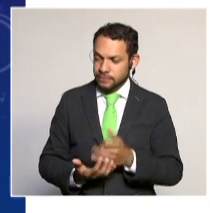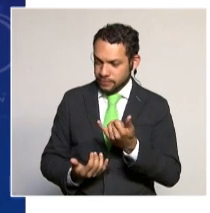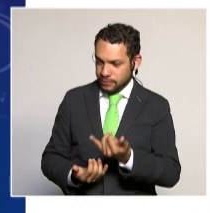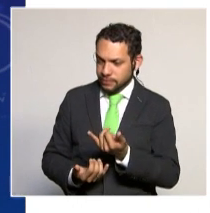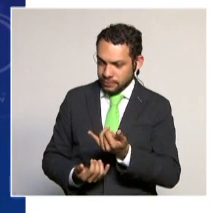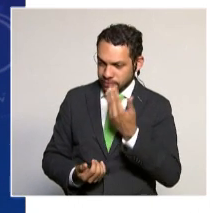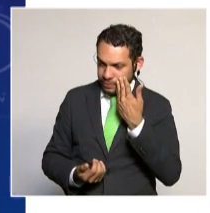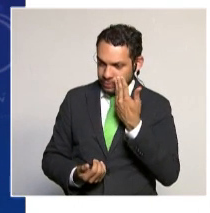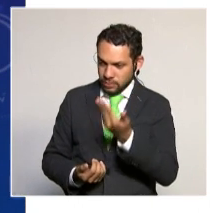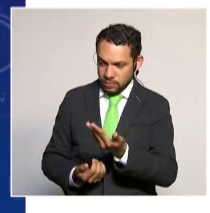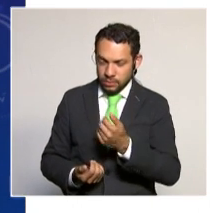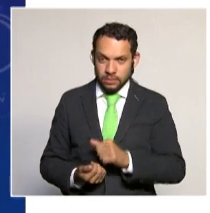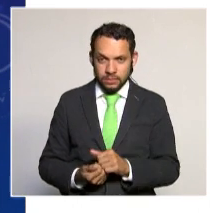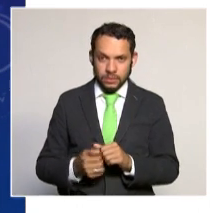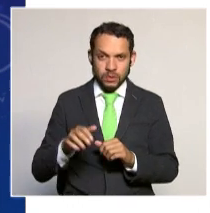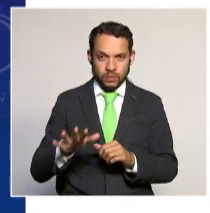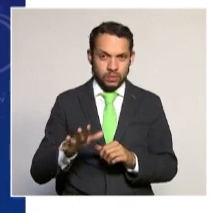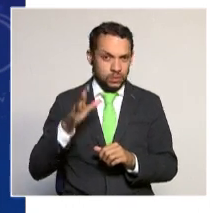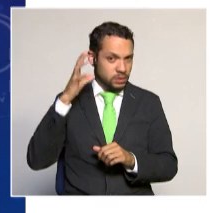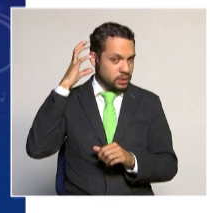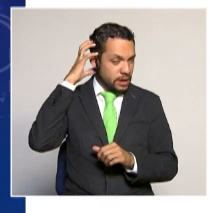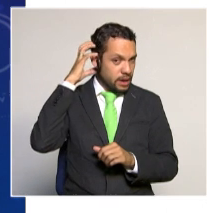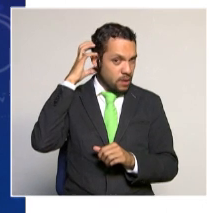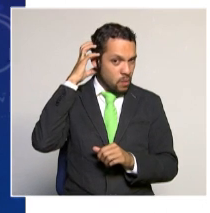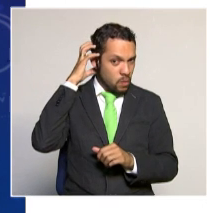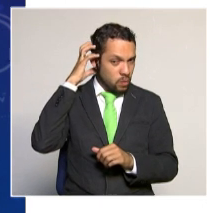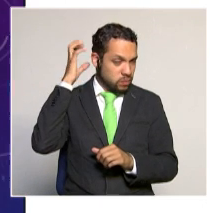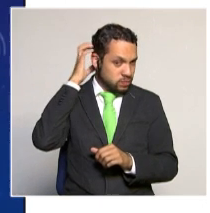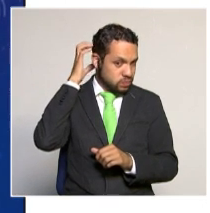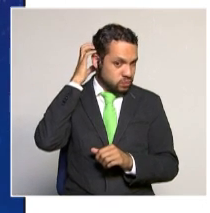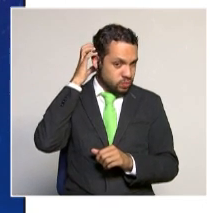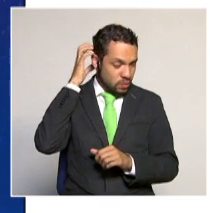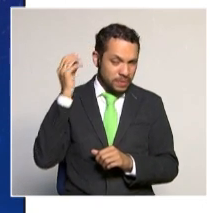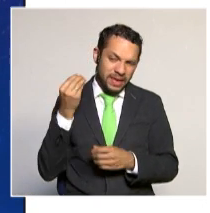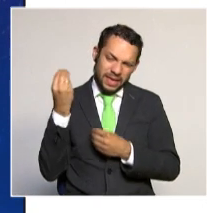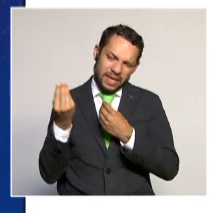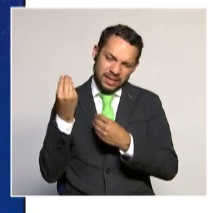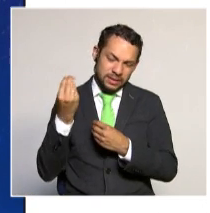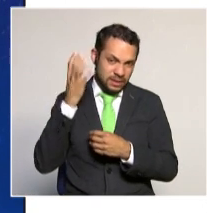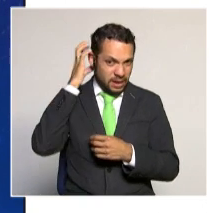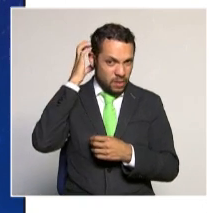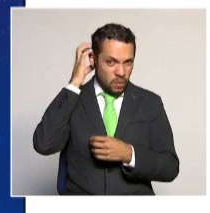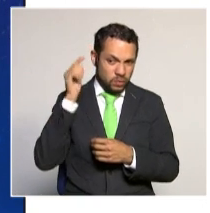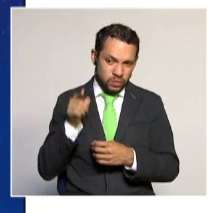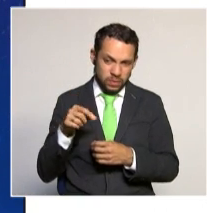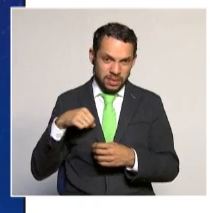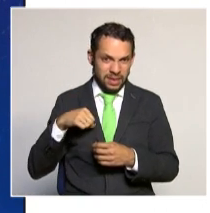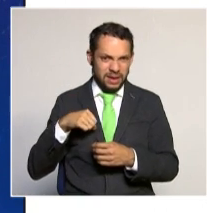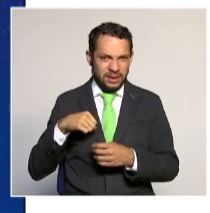Sencillamente este hemisferio cerebral está con